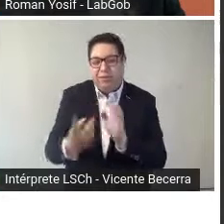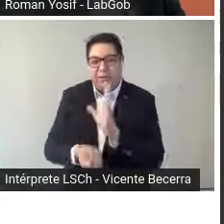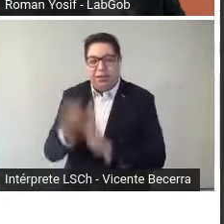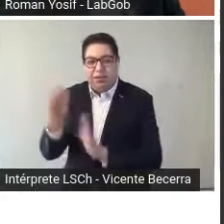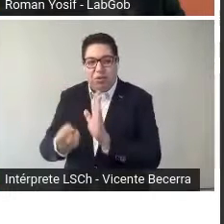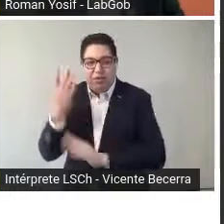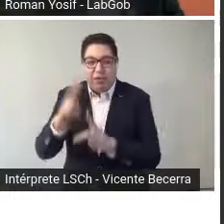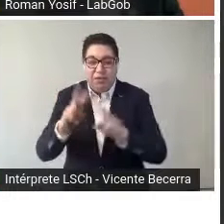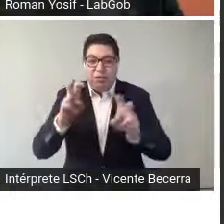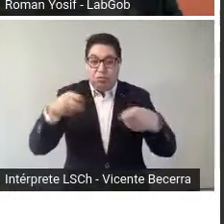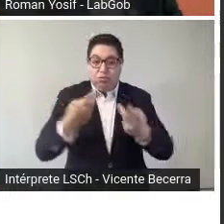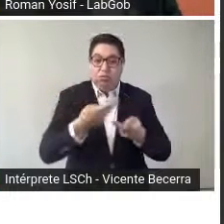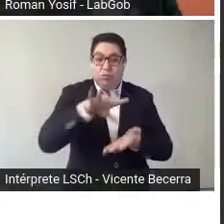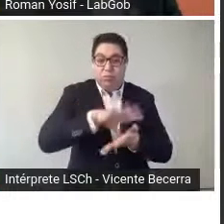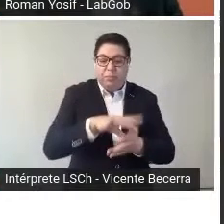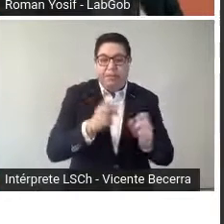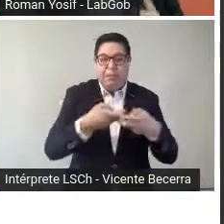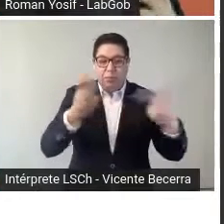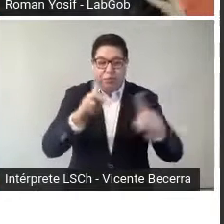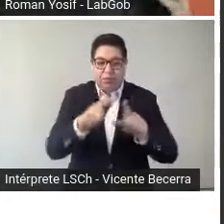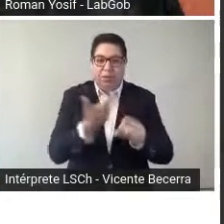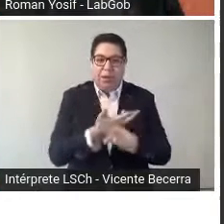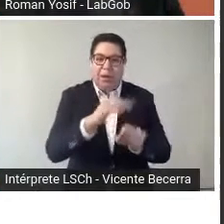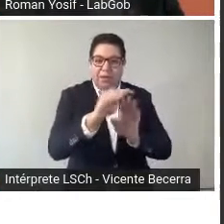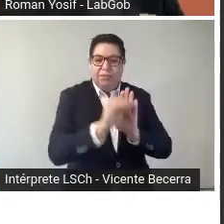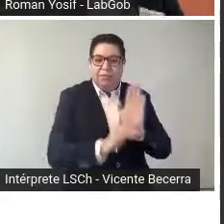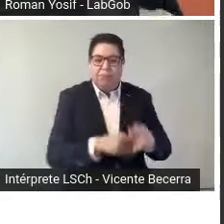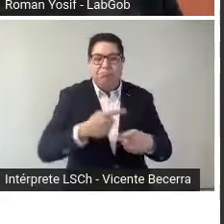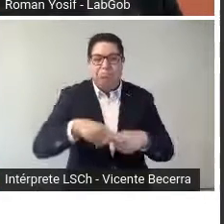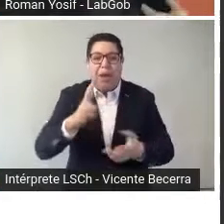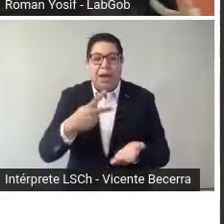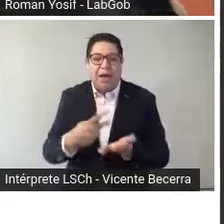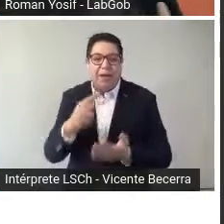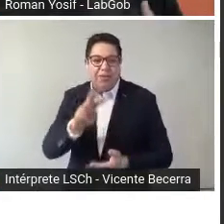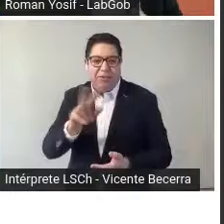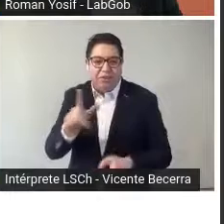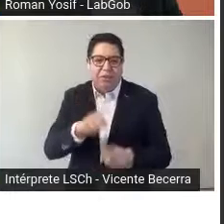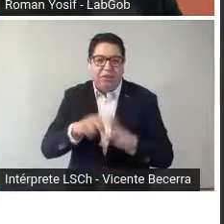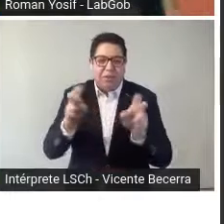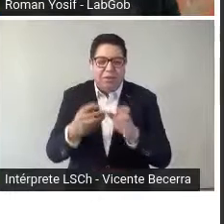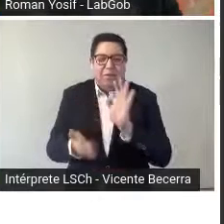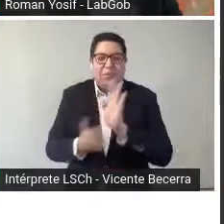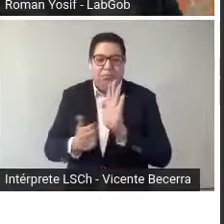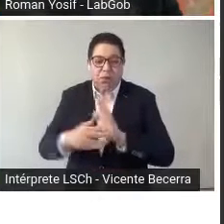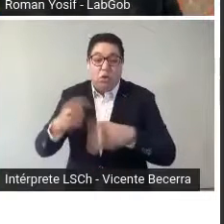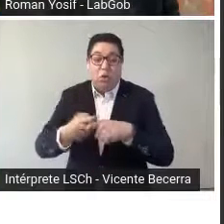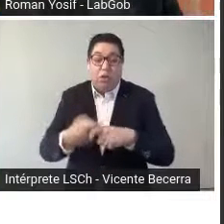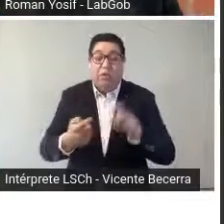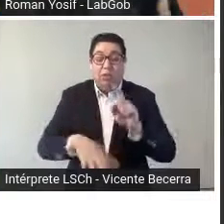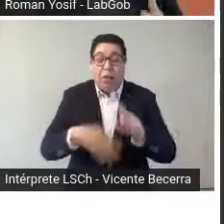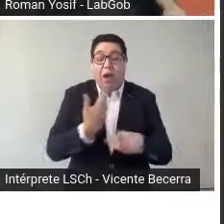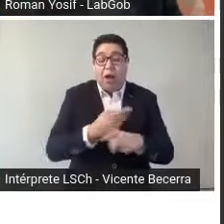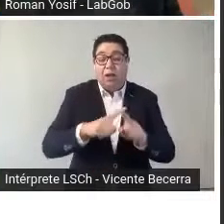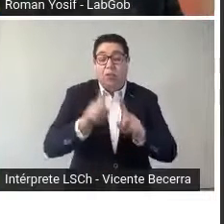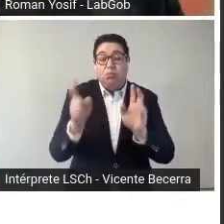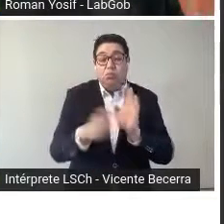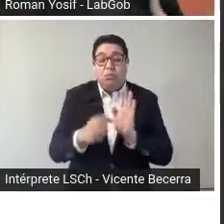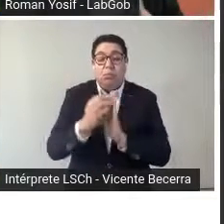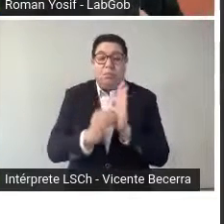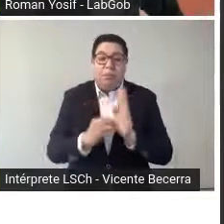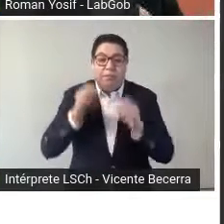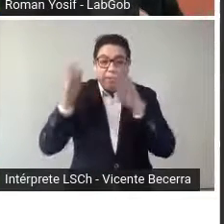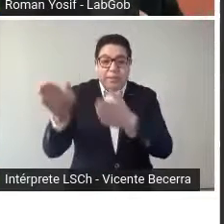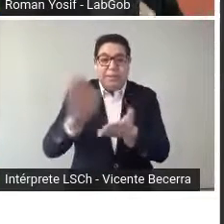que tenemos hoy en Chile, hemos implementado más de 28 innovaciones muy concretas en las más diversas áreas como son